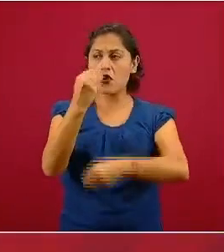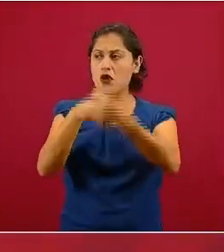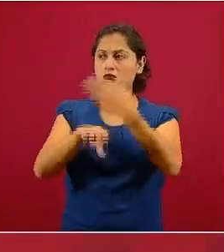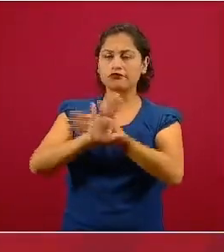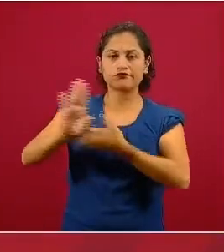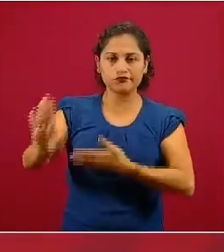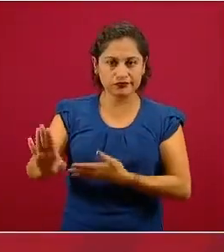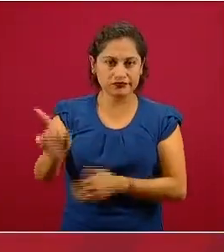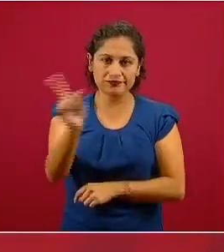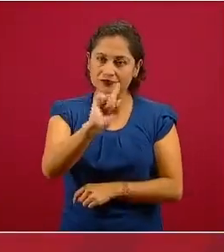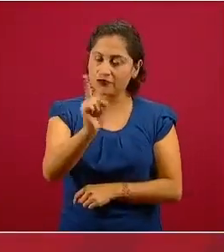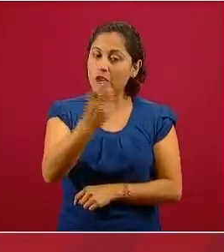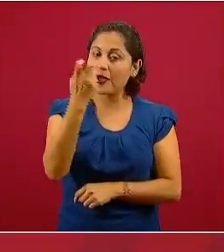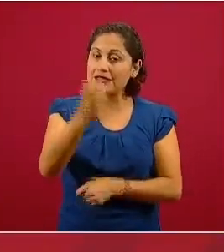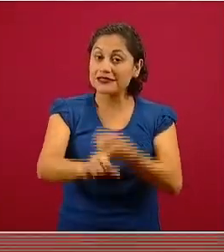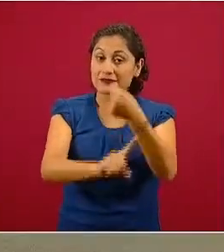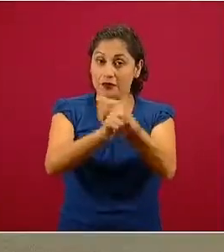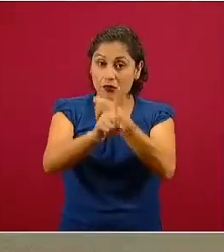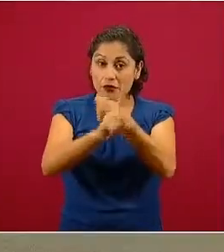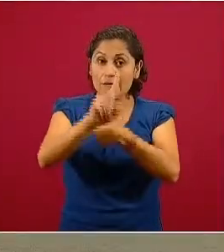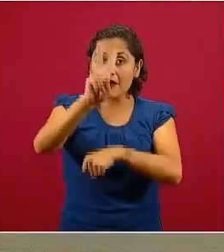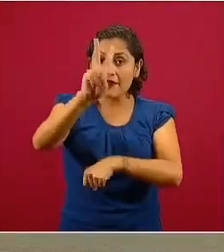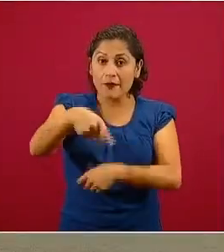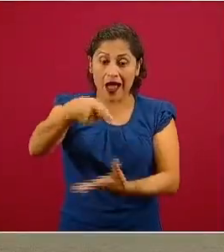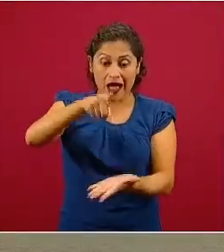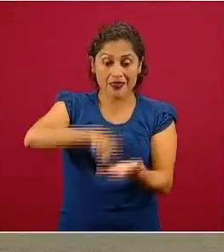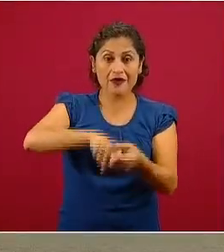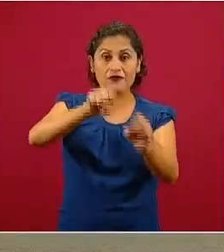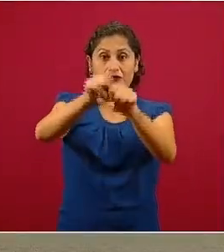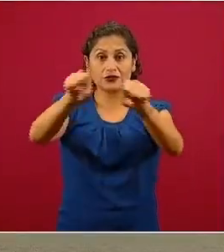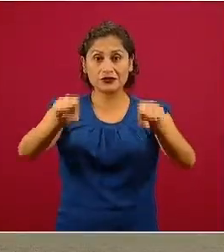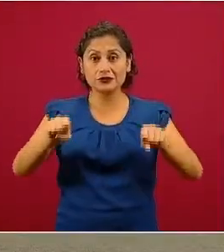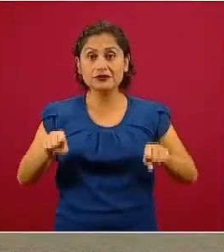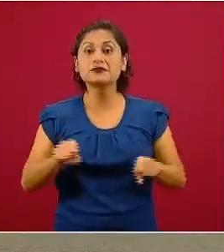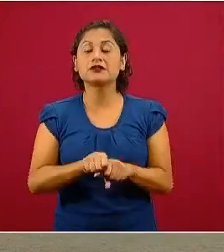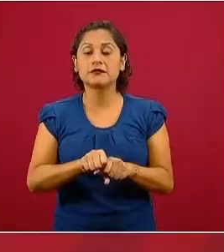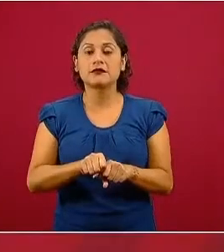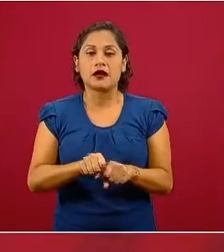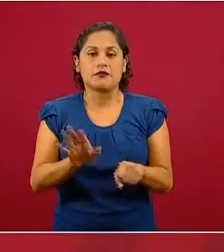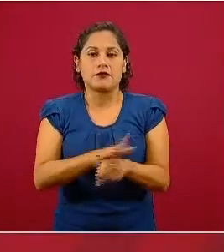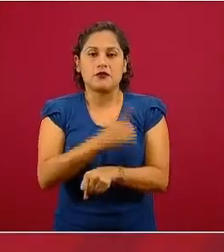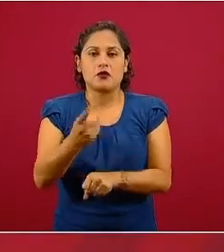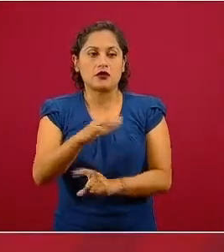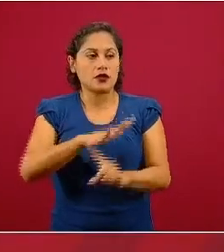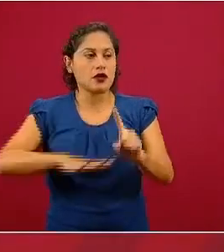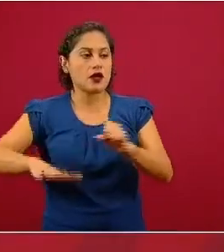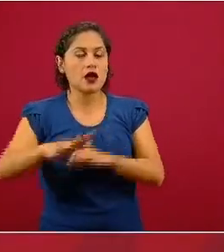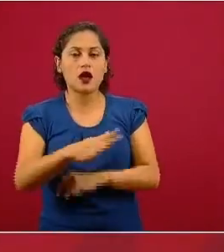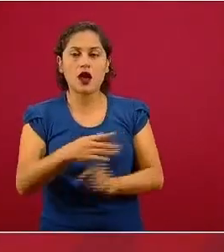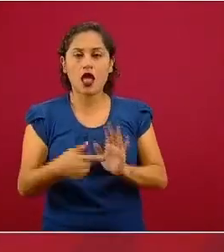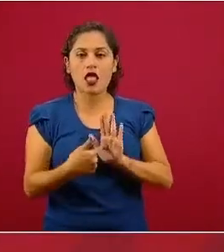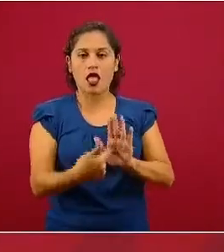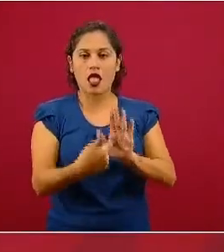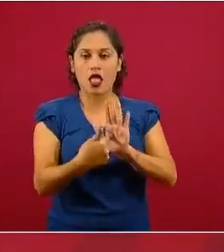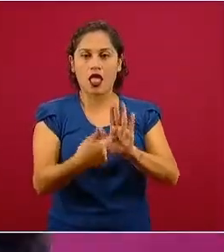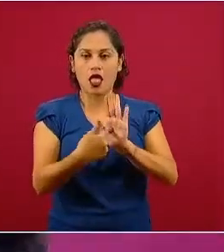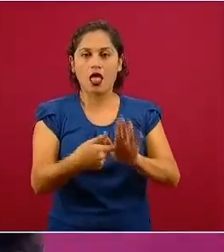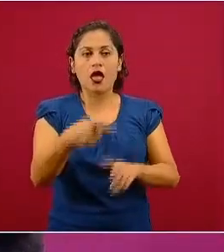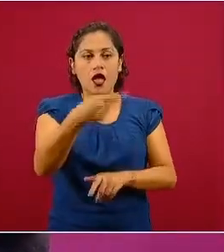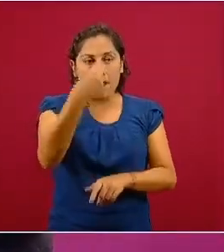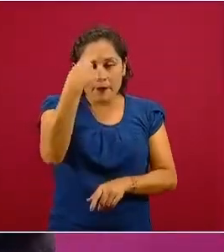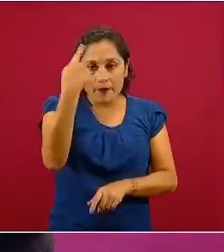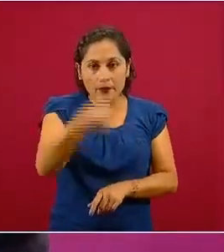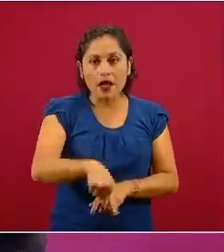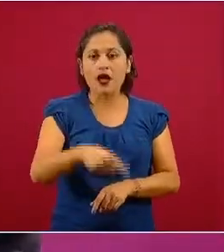problema estructural. ¿Qué quiere decir estructural? Que si el ambiente agroalimentario de México está sobresaturado